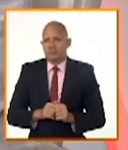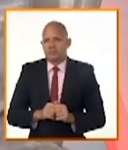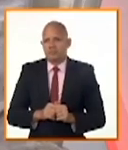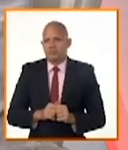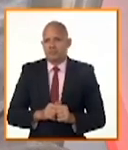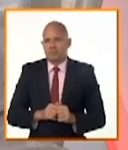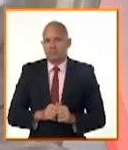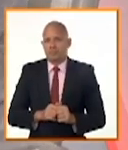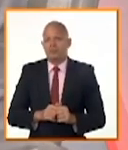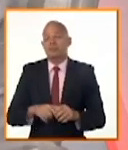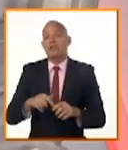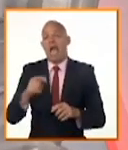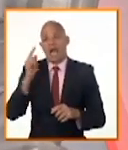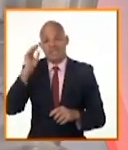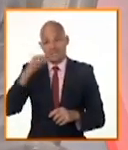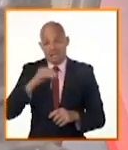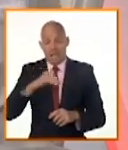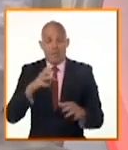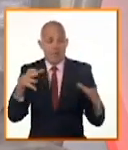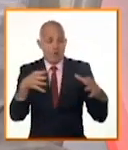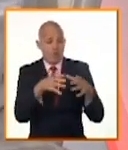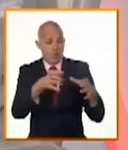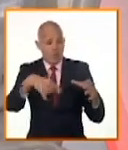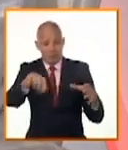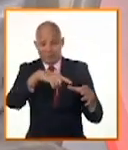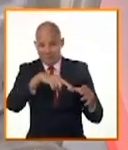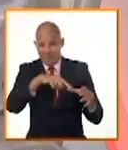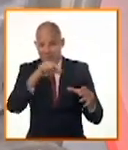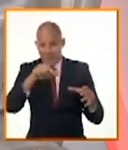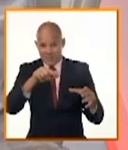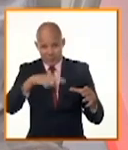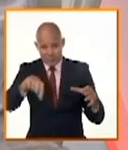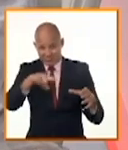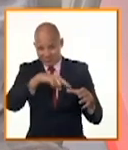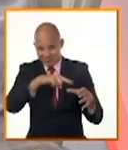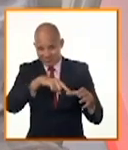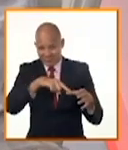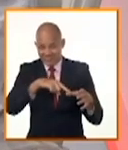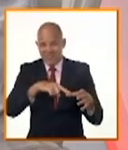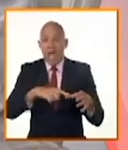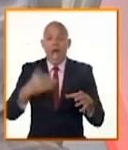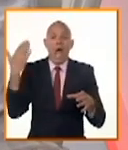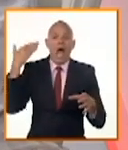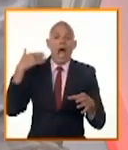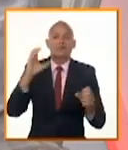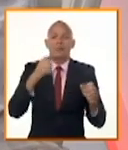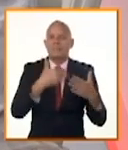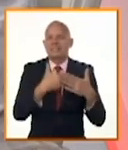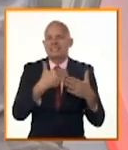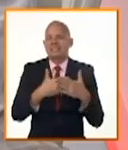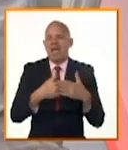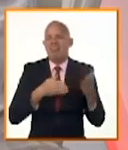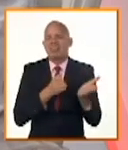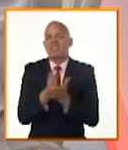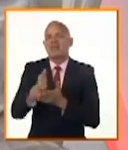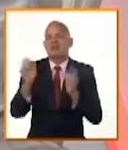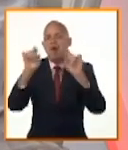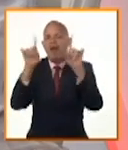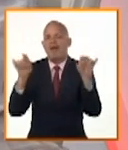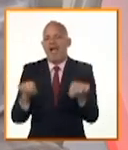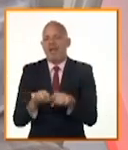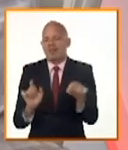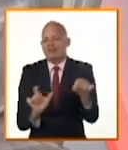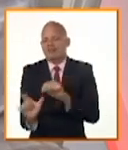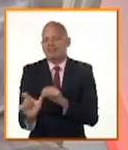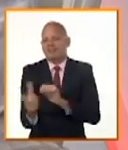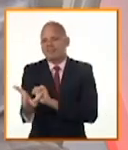de extracción porque los actores económicos estaban extrayendo en los cajeros Y ahora van a ir a nuestra oficina y para ahí hemos hemos ido acordando